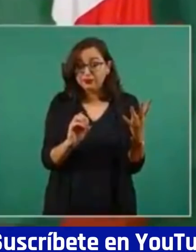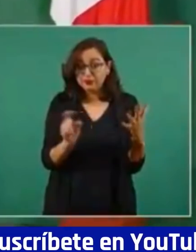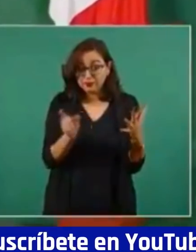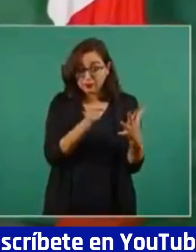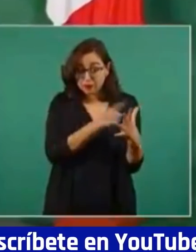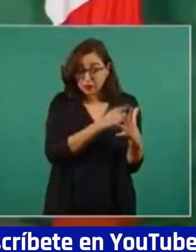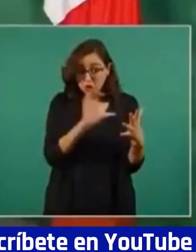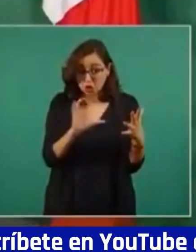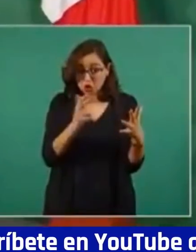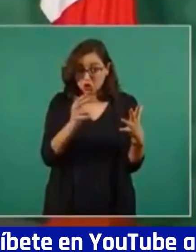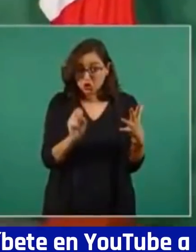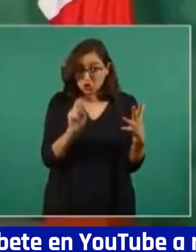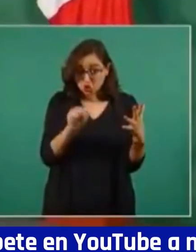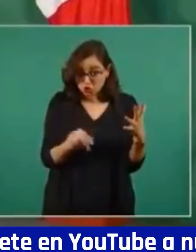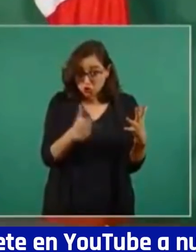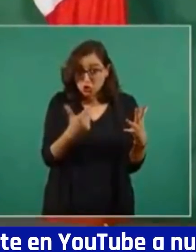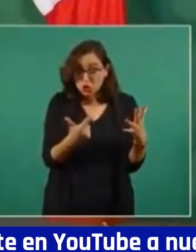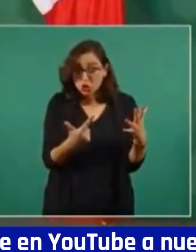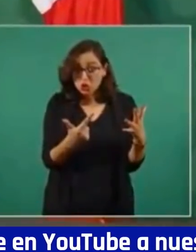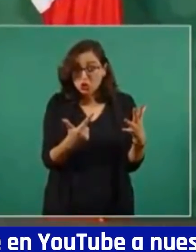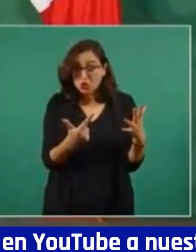¿Chon?